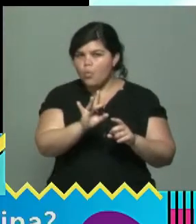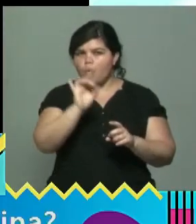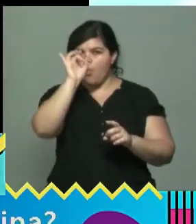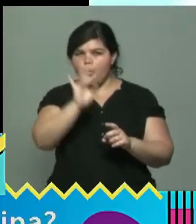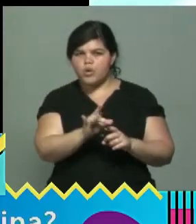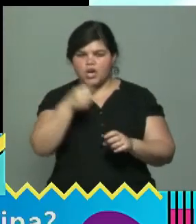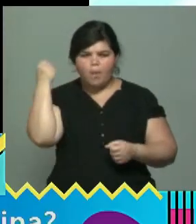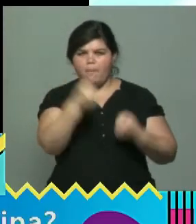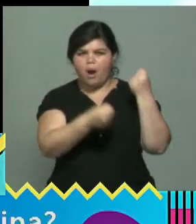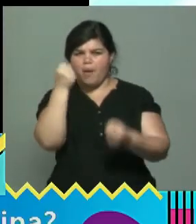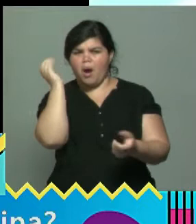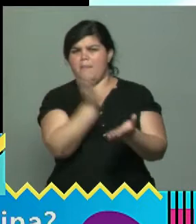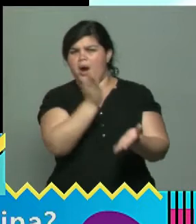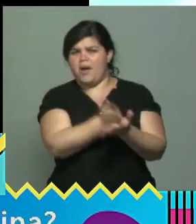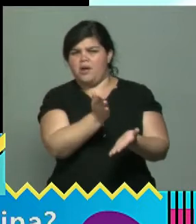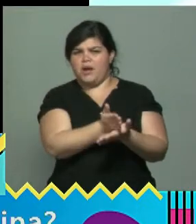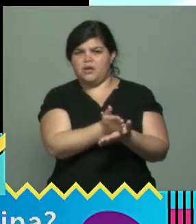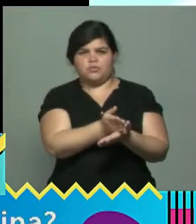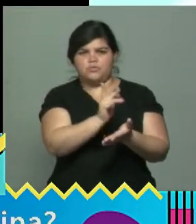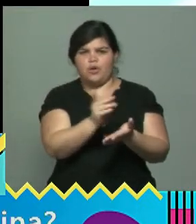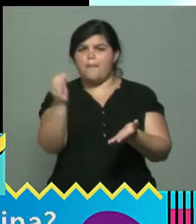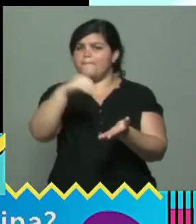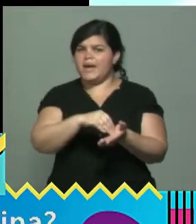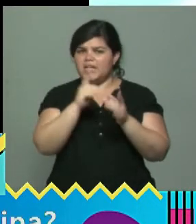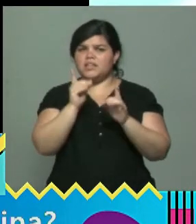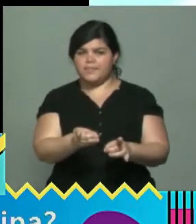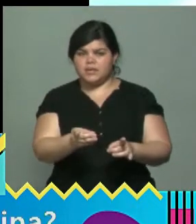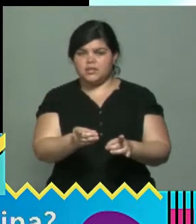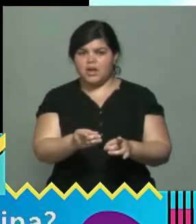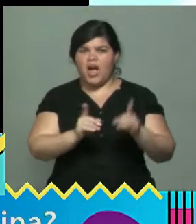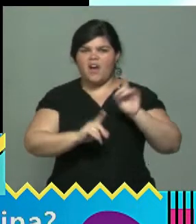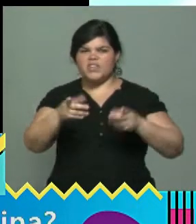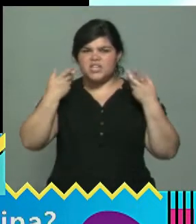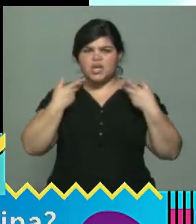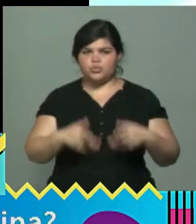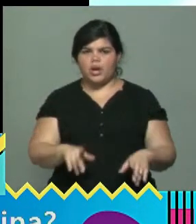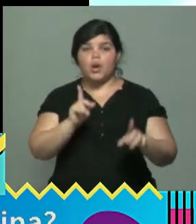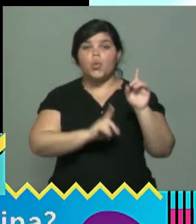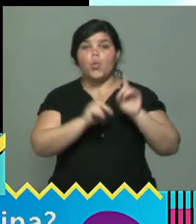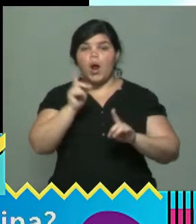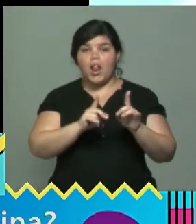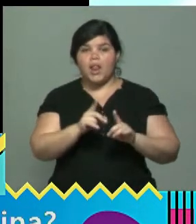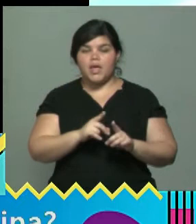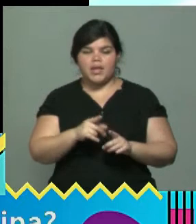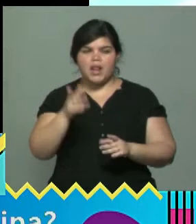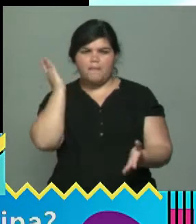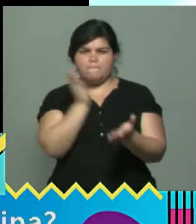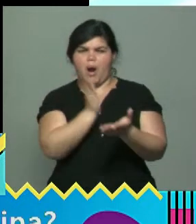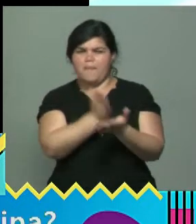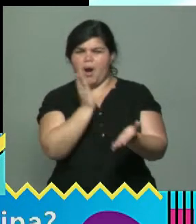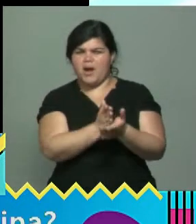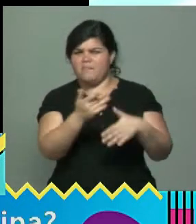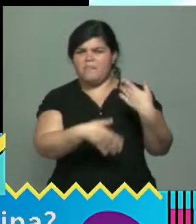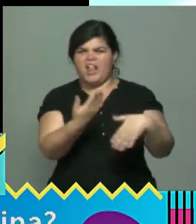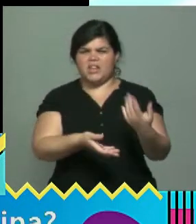ve claramente como un tipo de maltrato. Hay situaciones de maltrato que se naturalizan aún más, que son el maltrato emocional. Cuando uno a